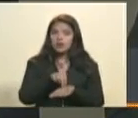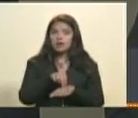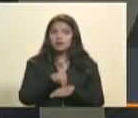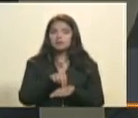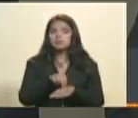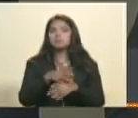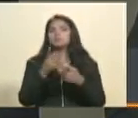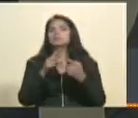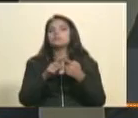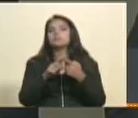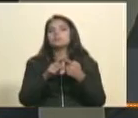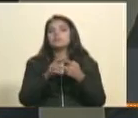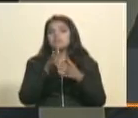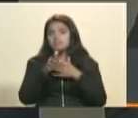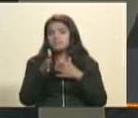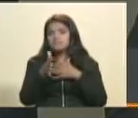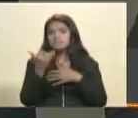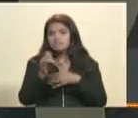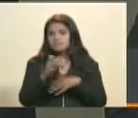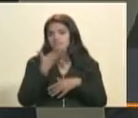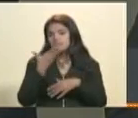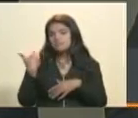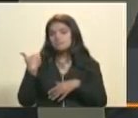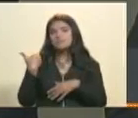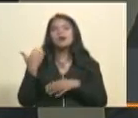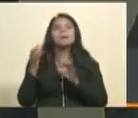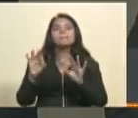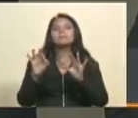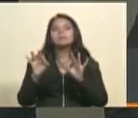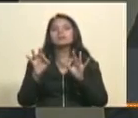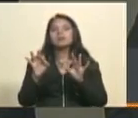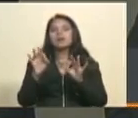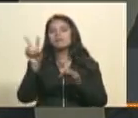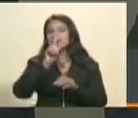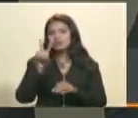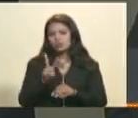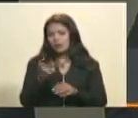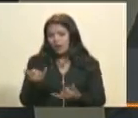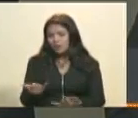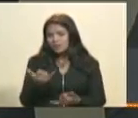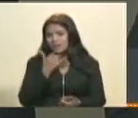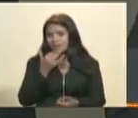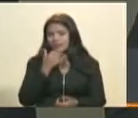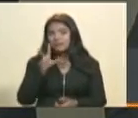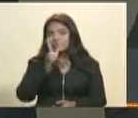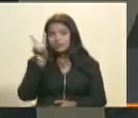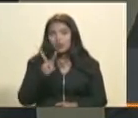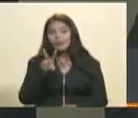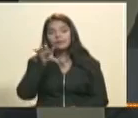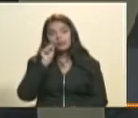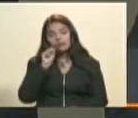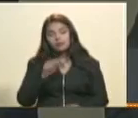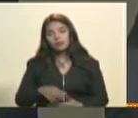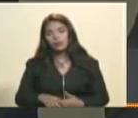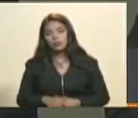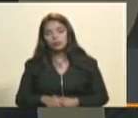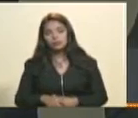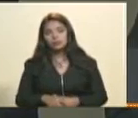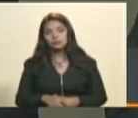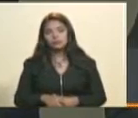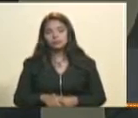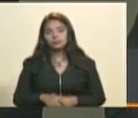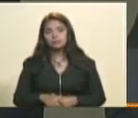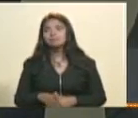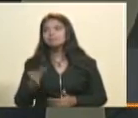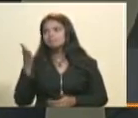como ha ocurrido recientemente en el caso venezolano, entendiendo que este tipo de